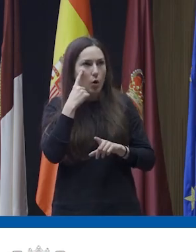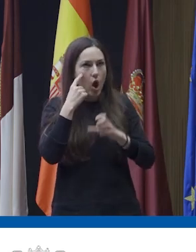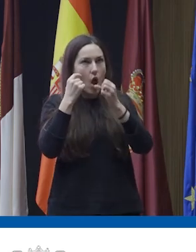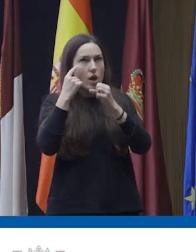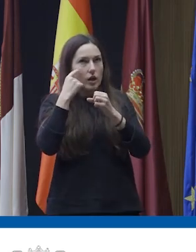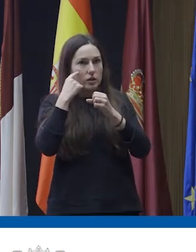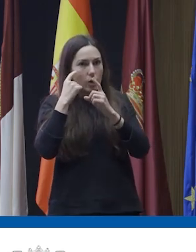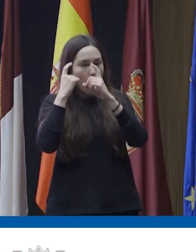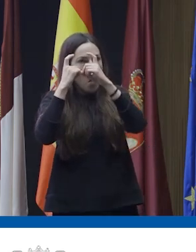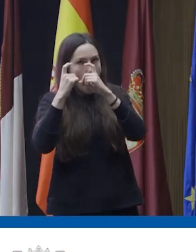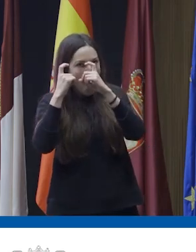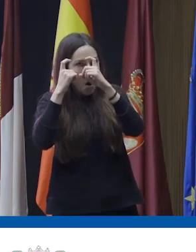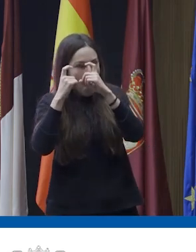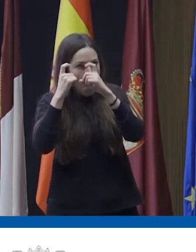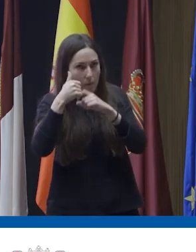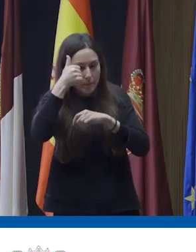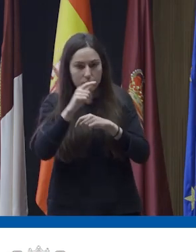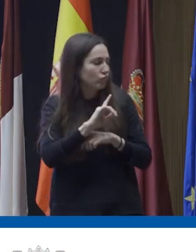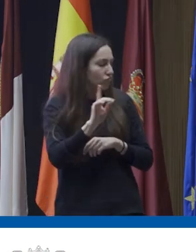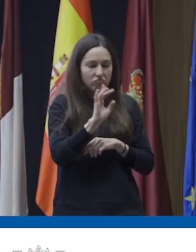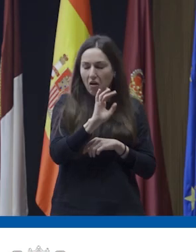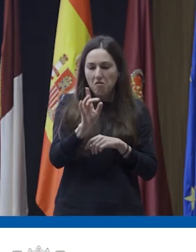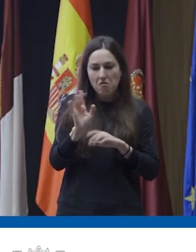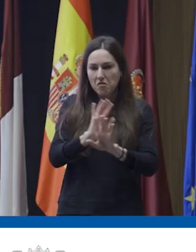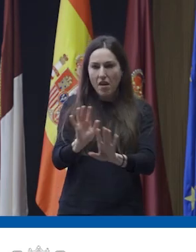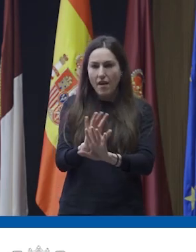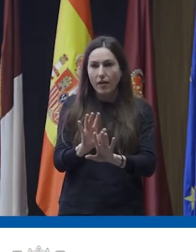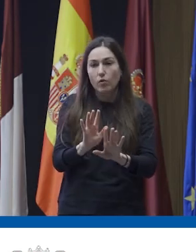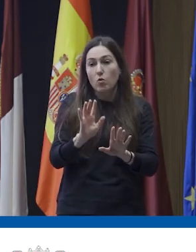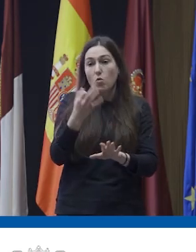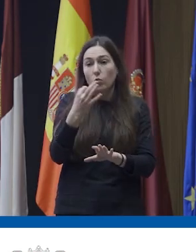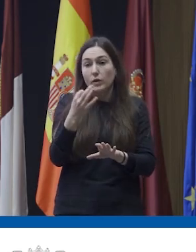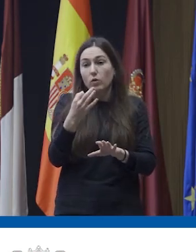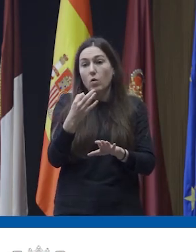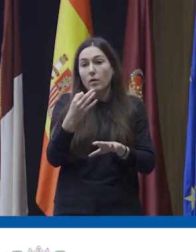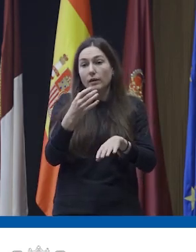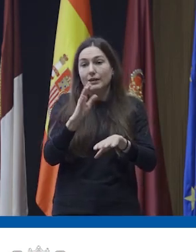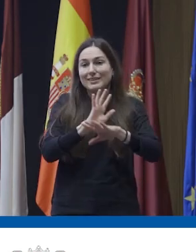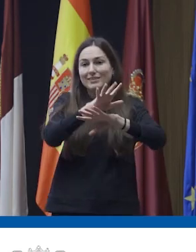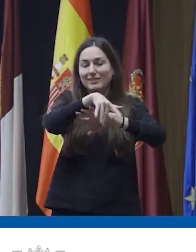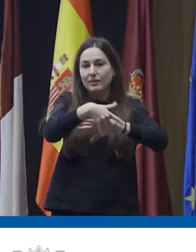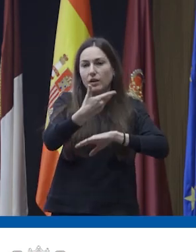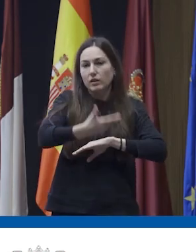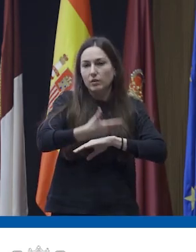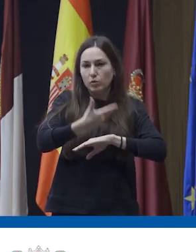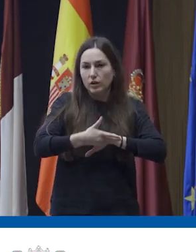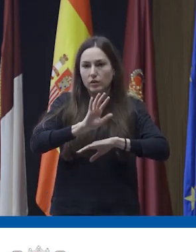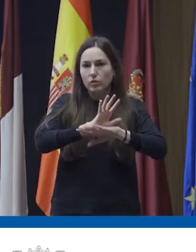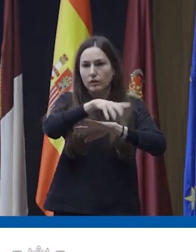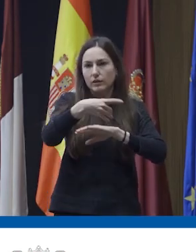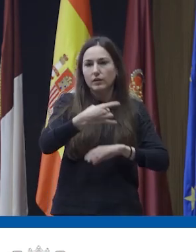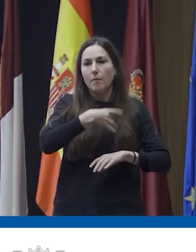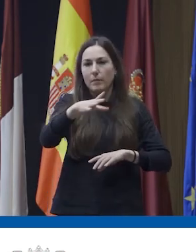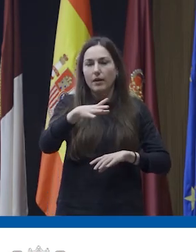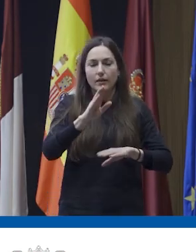No, el tema de forzar el ojo, nada. Lo único, pues eso, que si la catarata es tan grande, como hay algunos casos del tipo de catarata blanca, que no